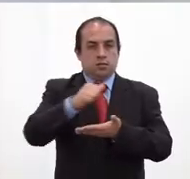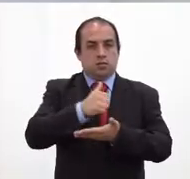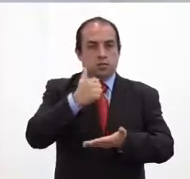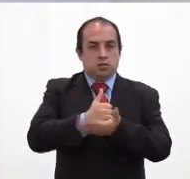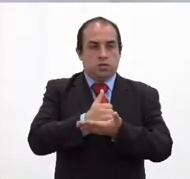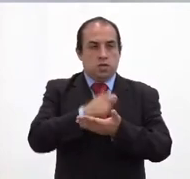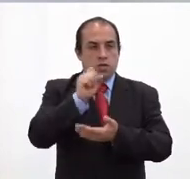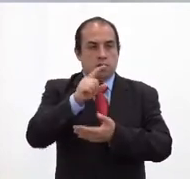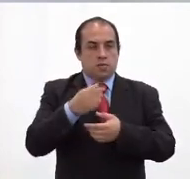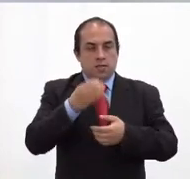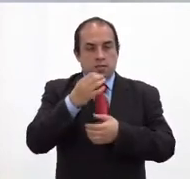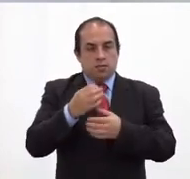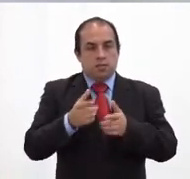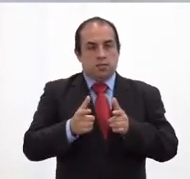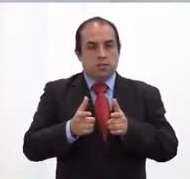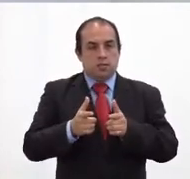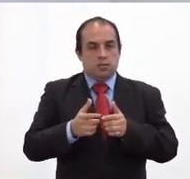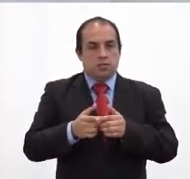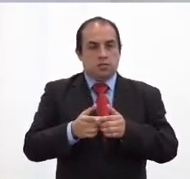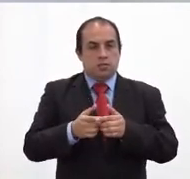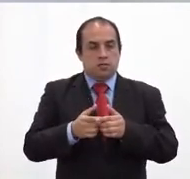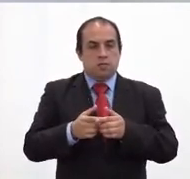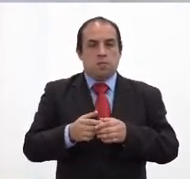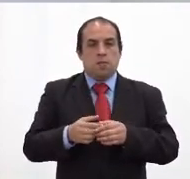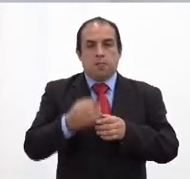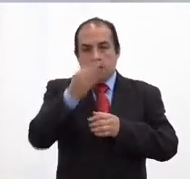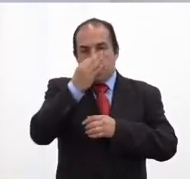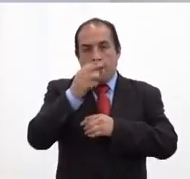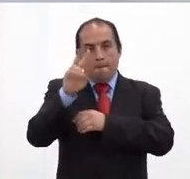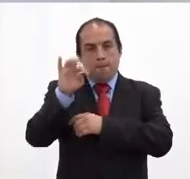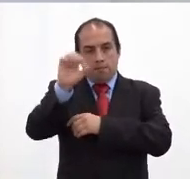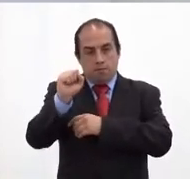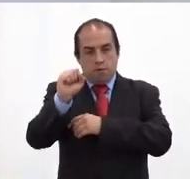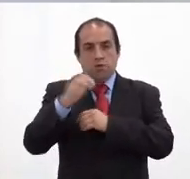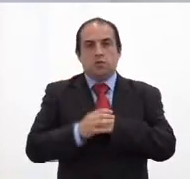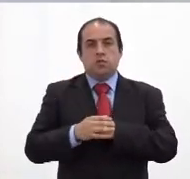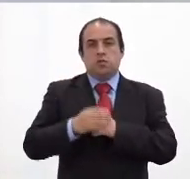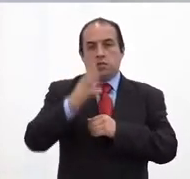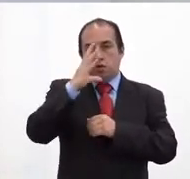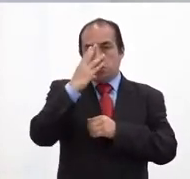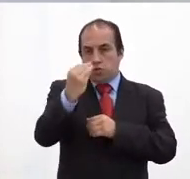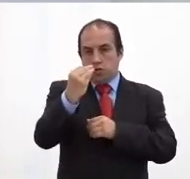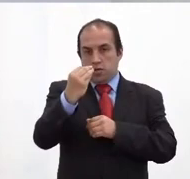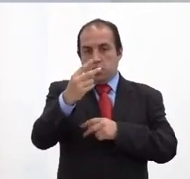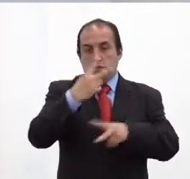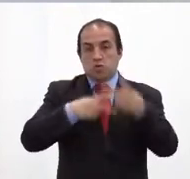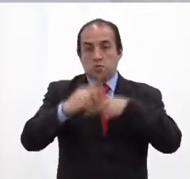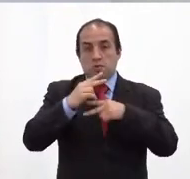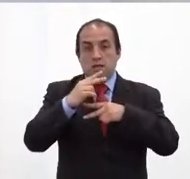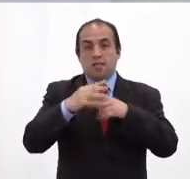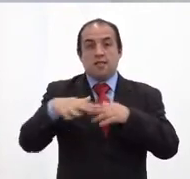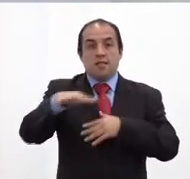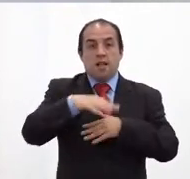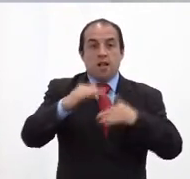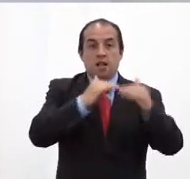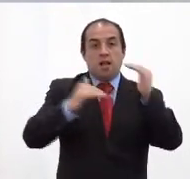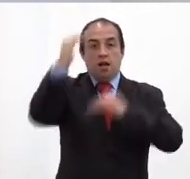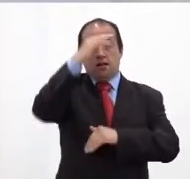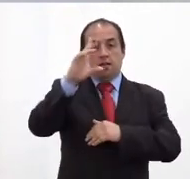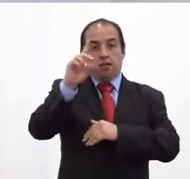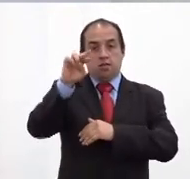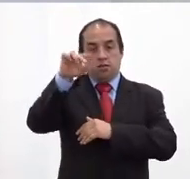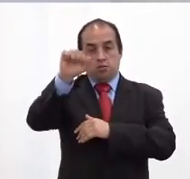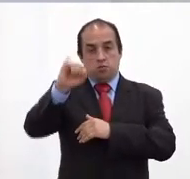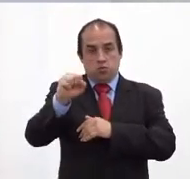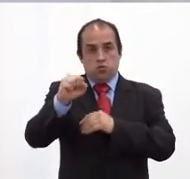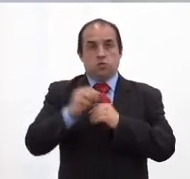de Coyoacán, que es, digamos, la última parte del río Magdalena, pero viene desde la parte alta de los Dinamos. Durante muchos años se han